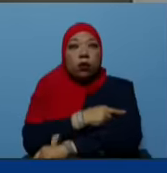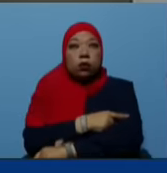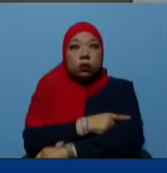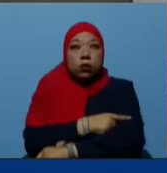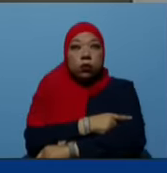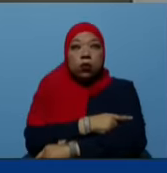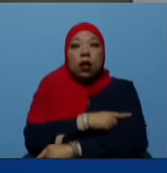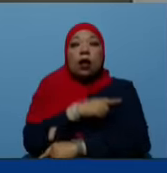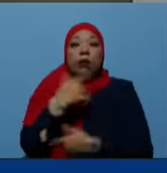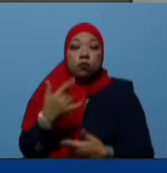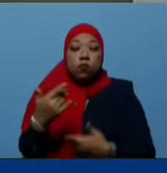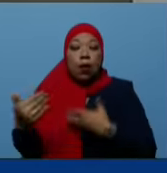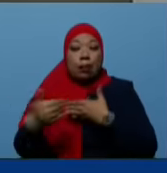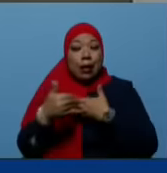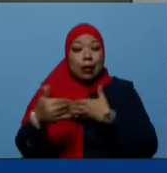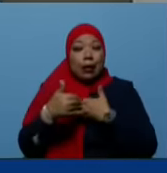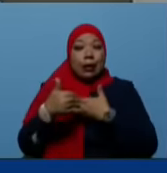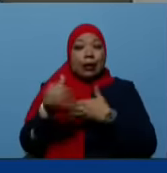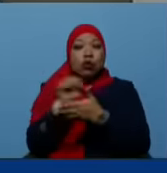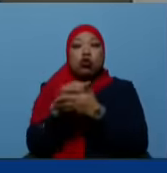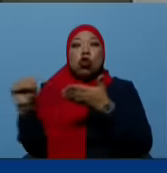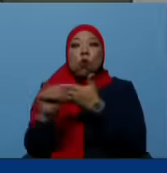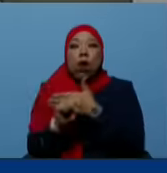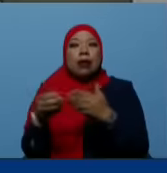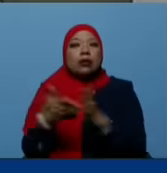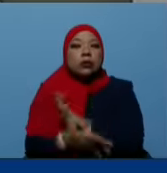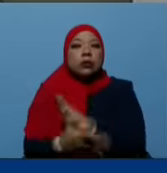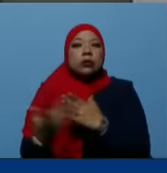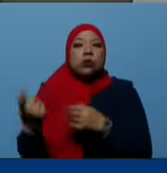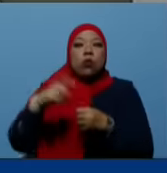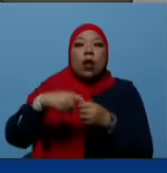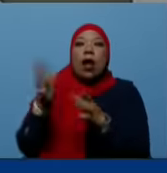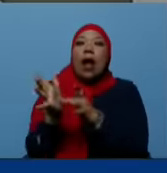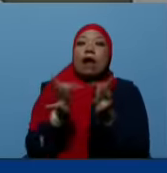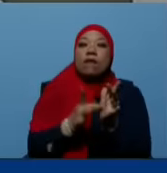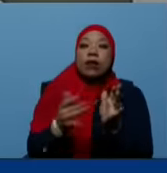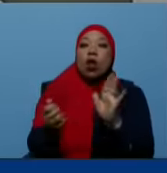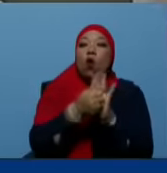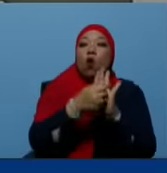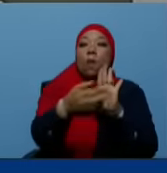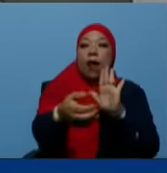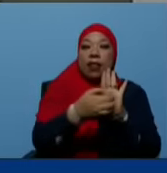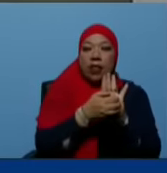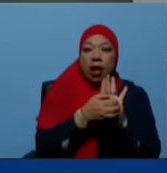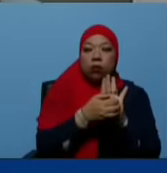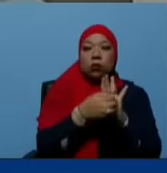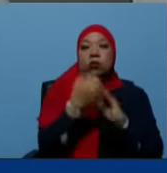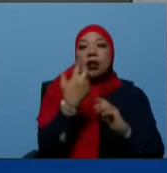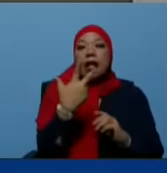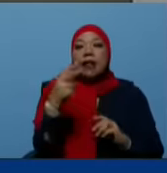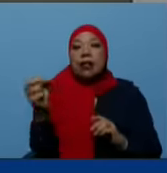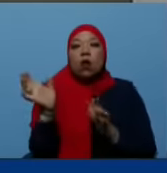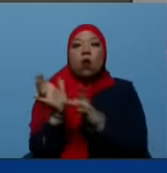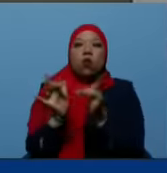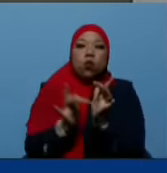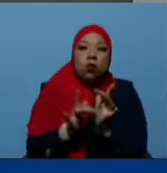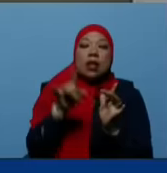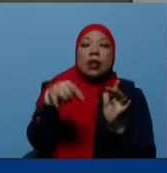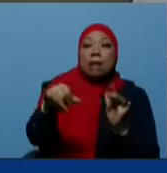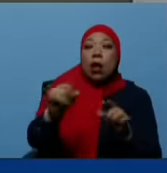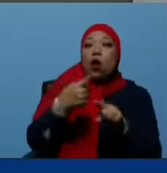sino después tuvimos, en el mes de abril, antes del intento de golpe de Estado de los cambures del 30 de abril, hubo un